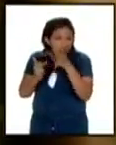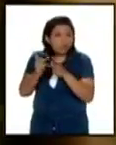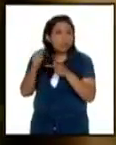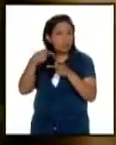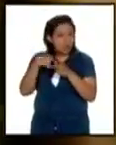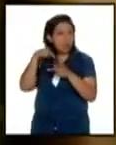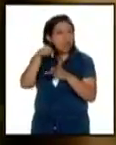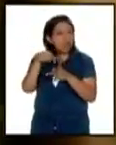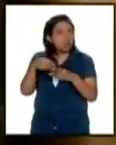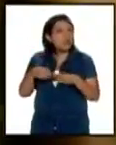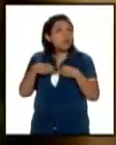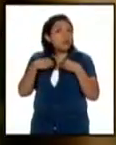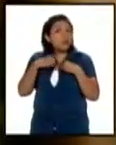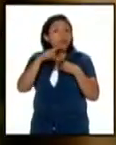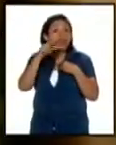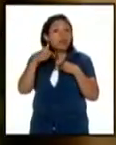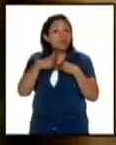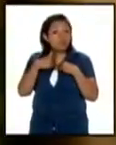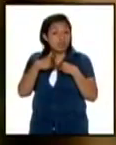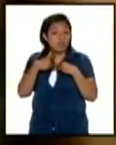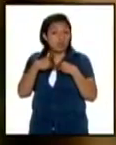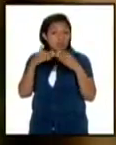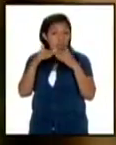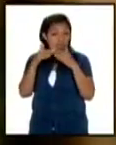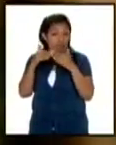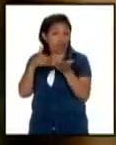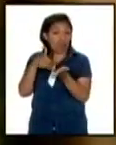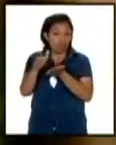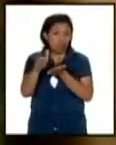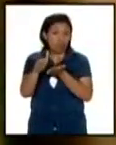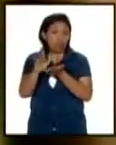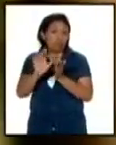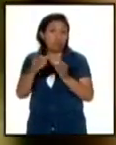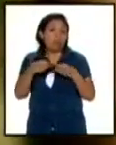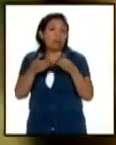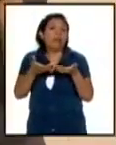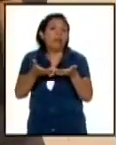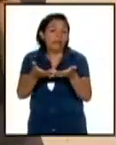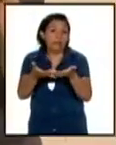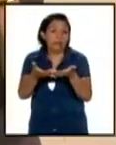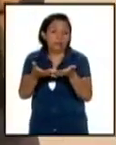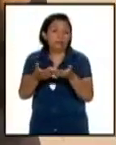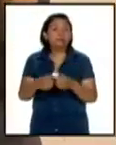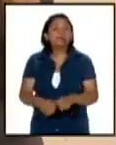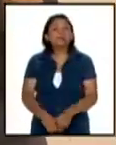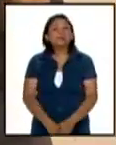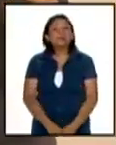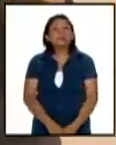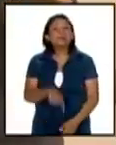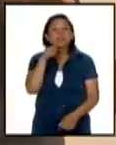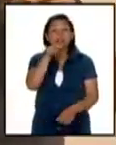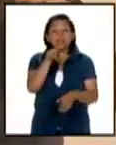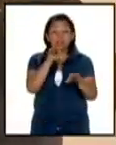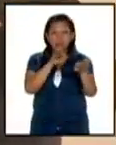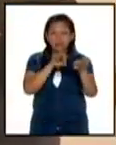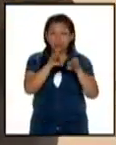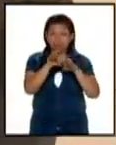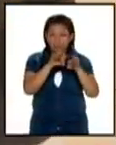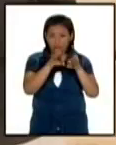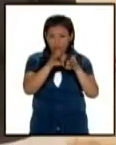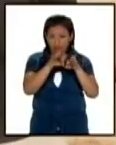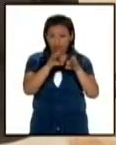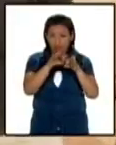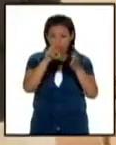vivir, porque yo me quedé en la calle cuando me lanzaron de donde vivía. En la base de trabajo de Comparte